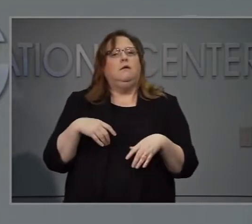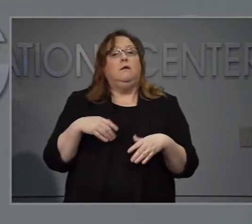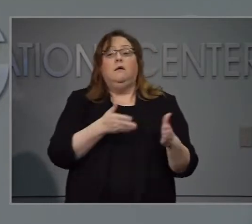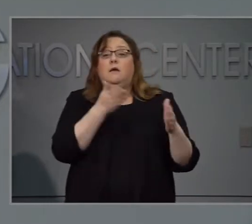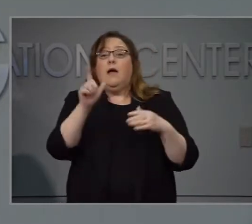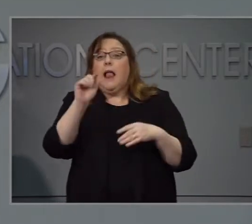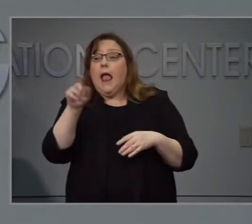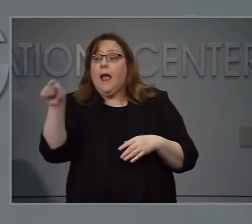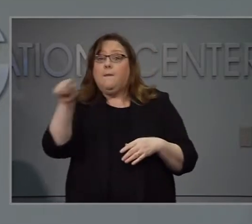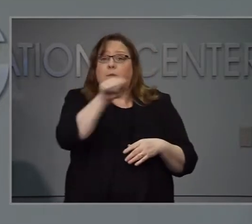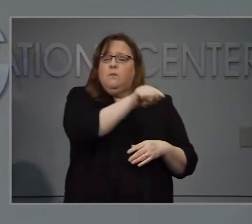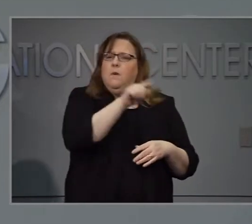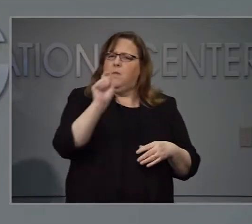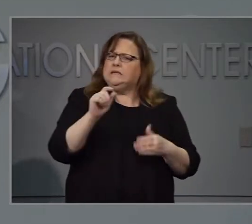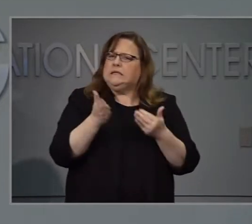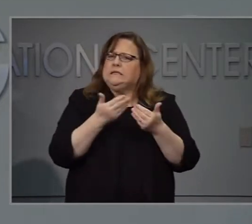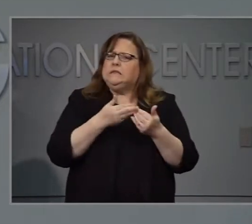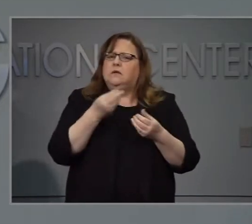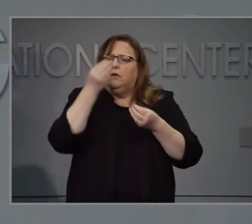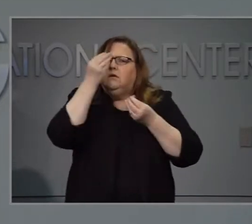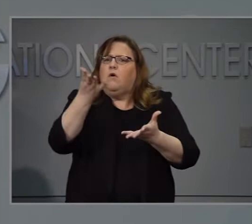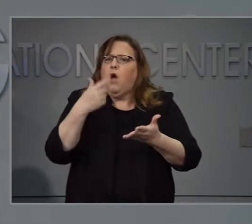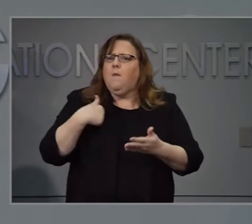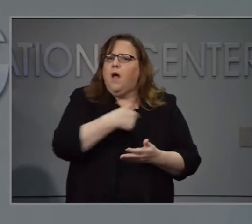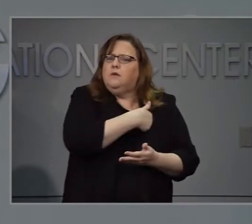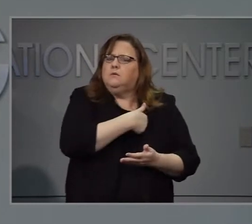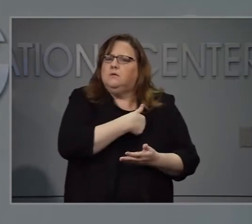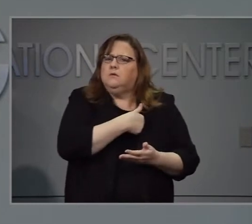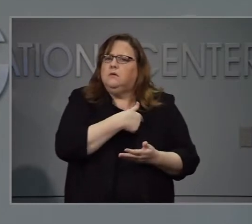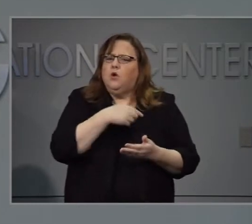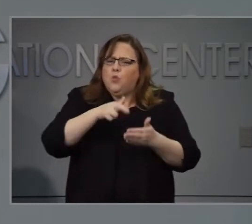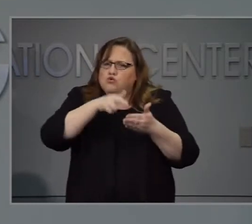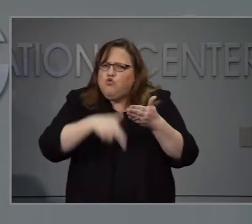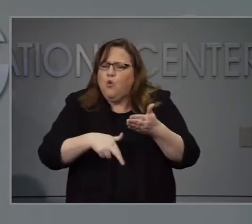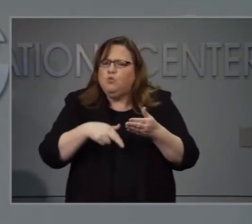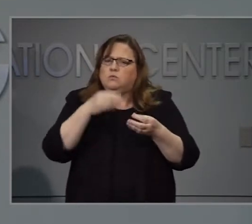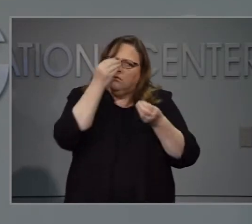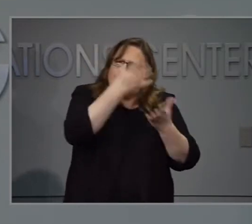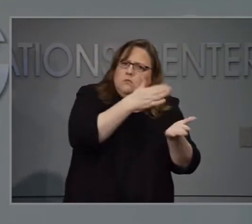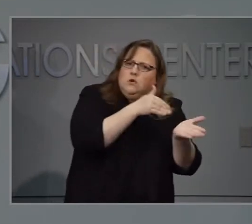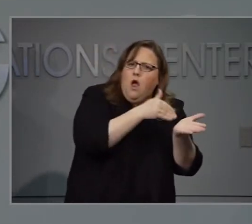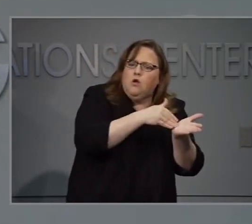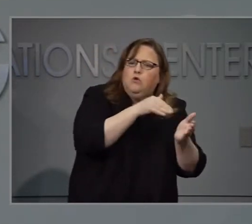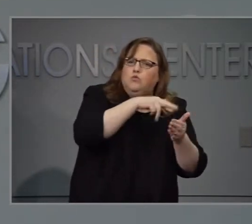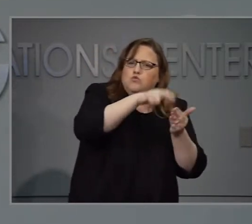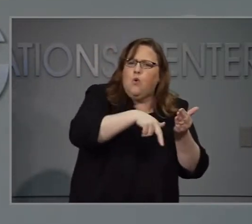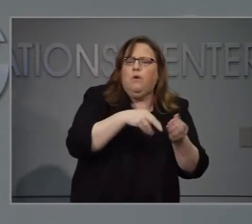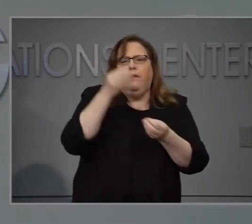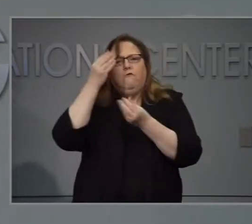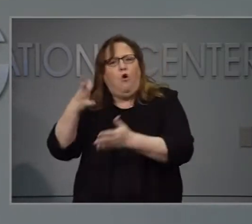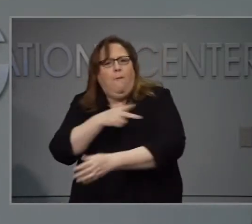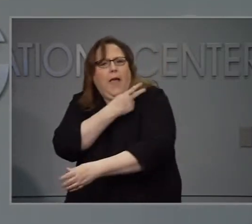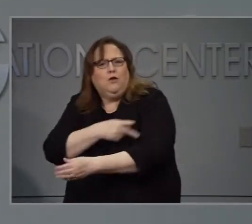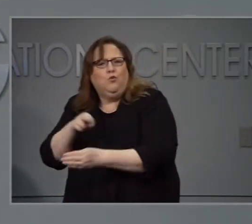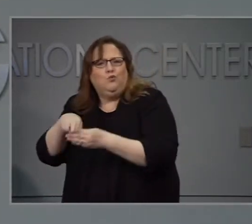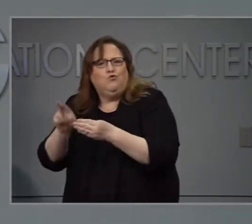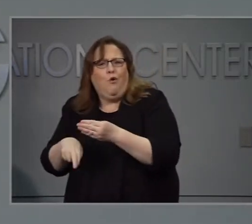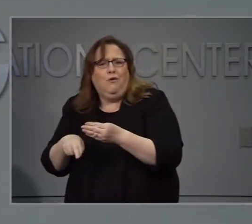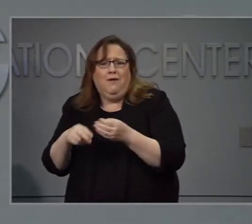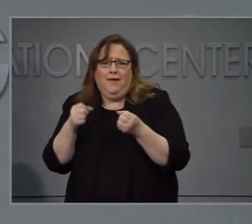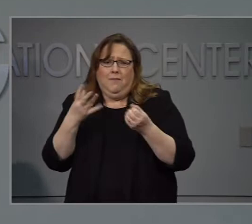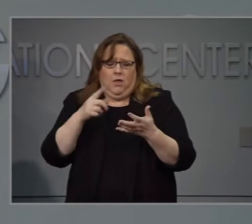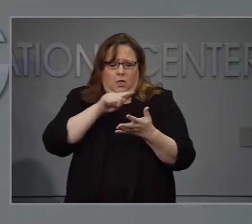y los laboratorios van a necesitar poder dar los resultados a estos clínicos y doctores hay